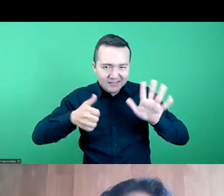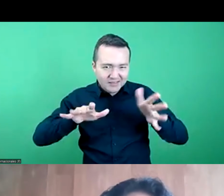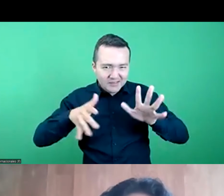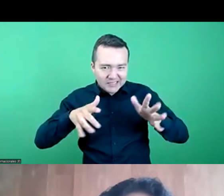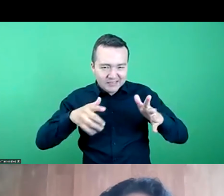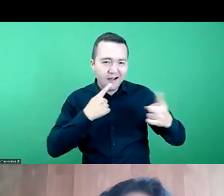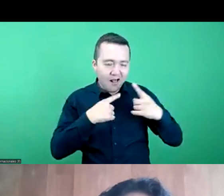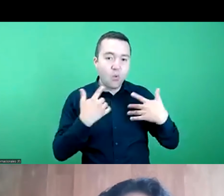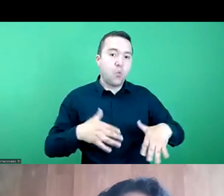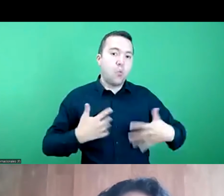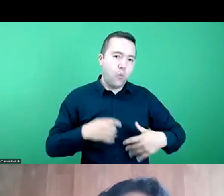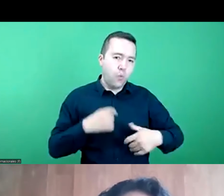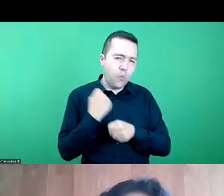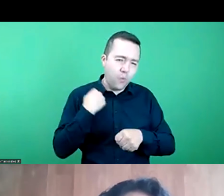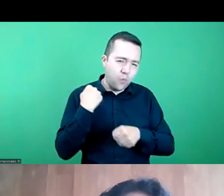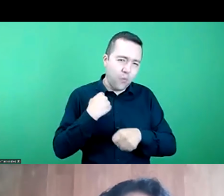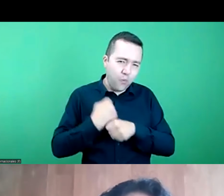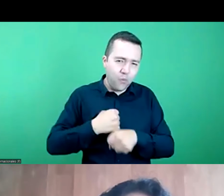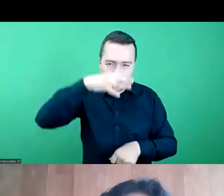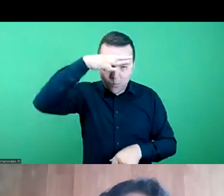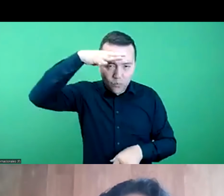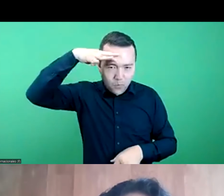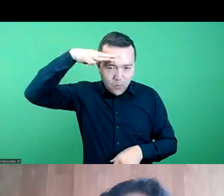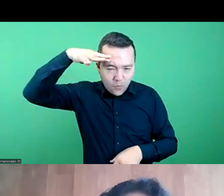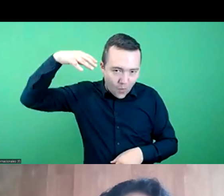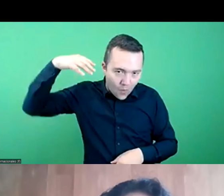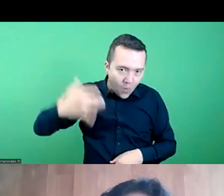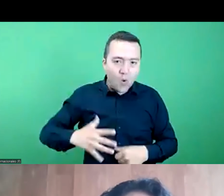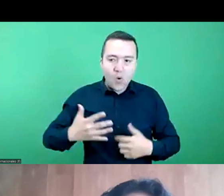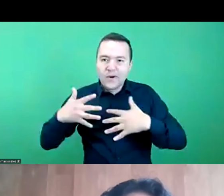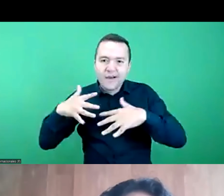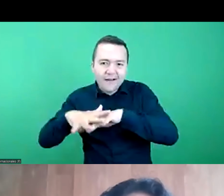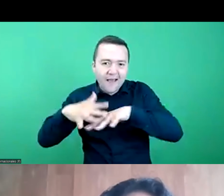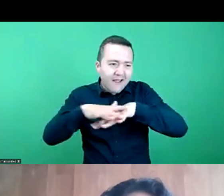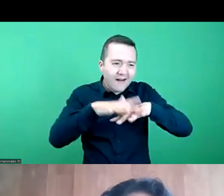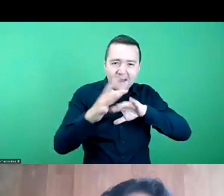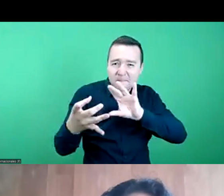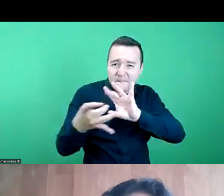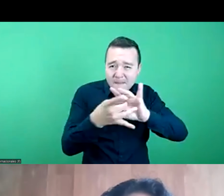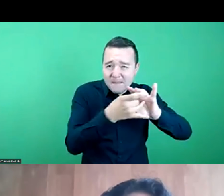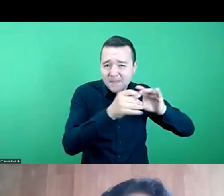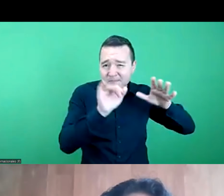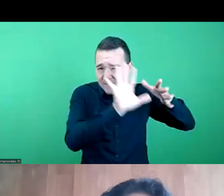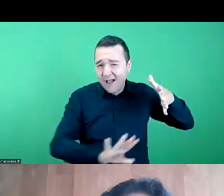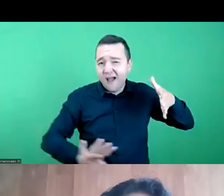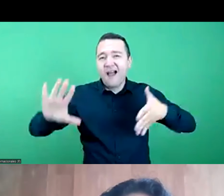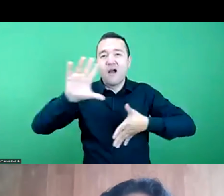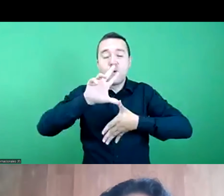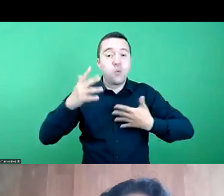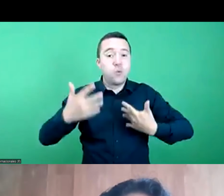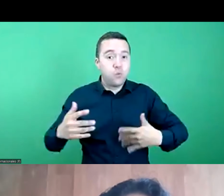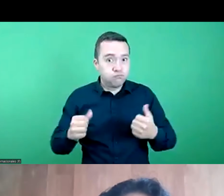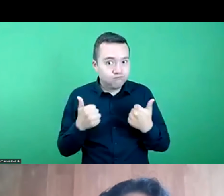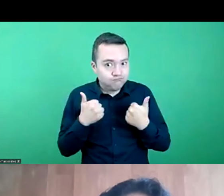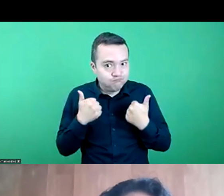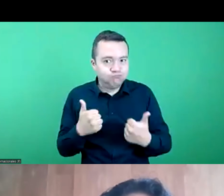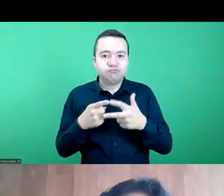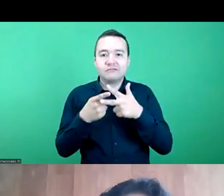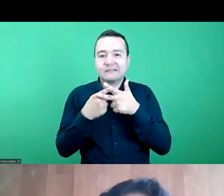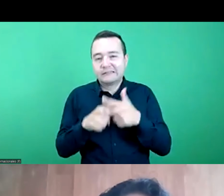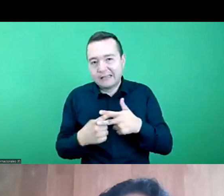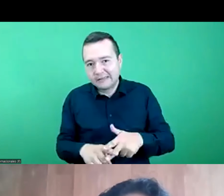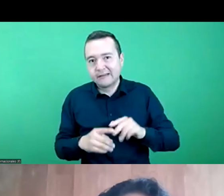trabajado incansablemente, hay multitud de redes de pacientes en toda la región que habéis replicado talleres,